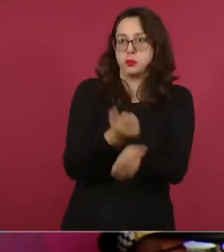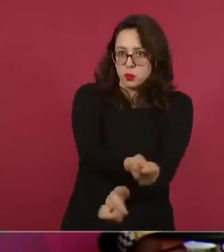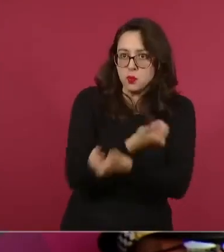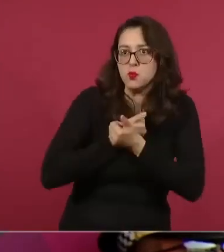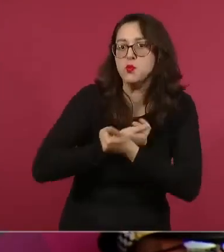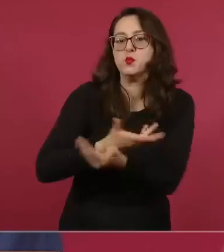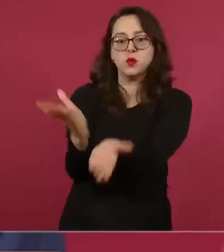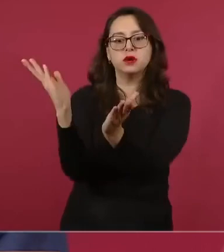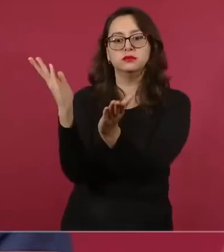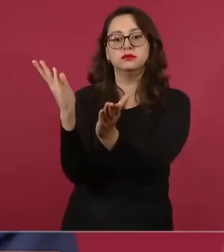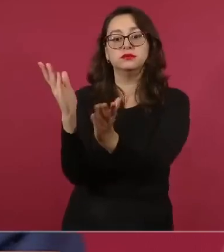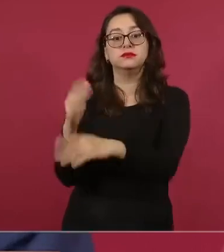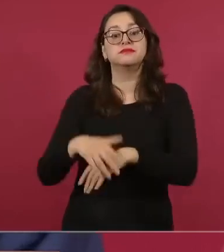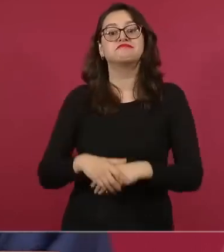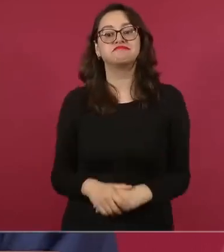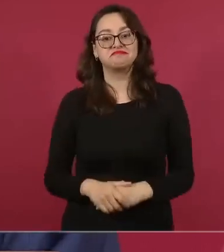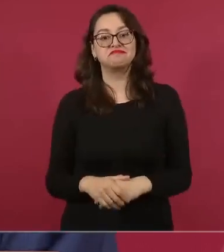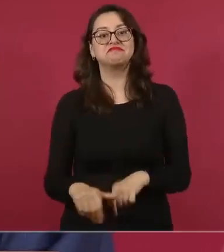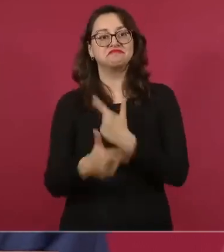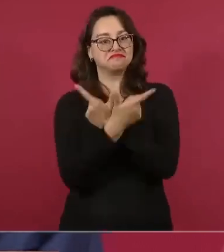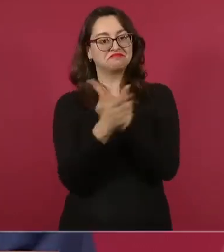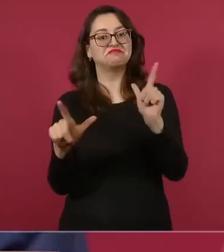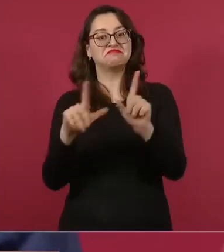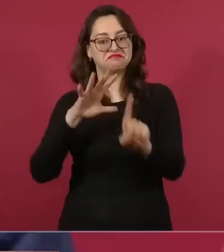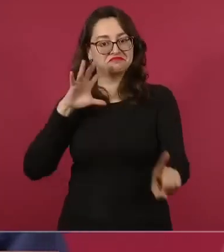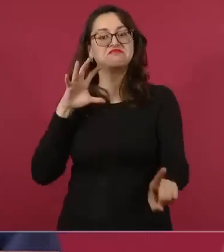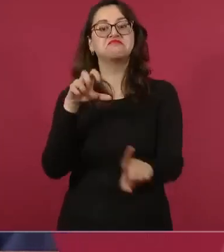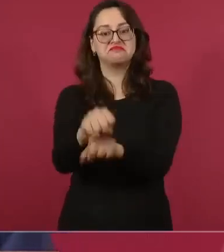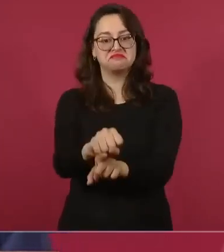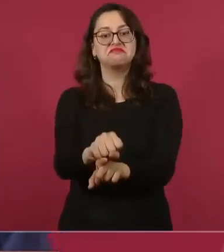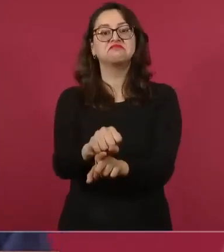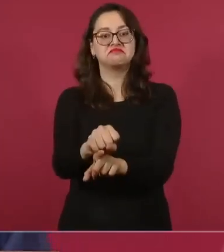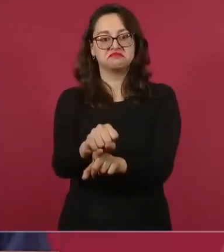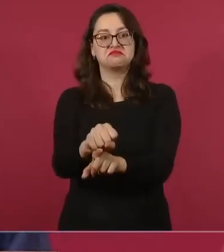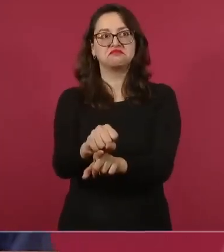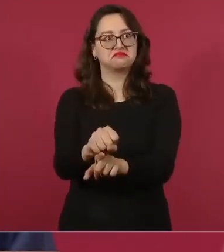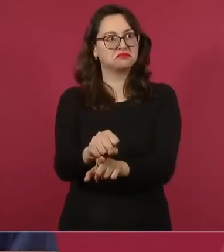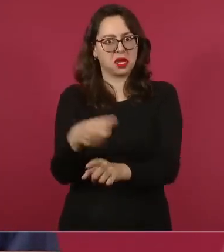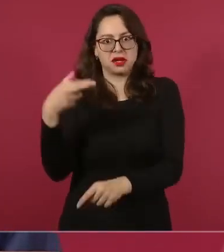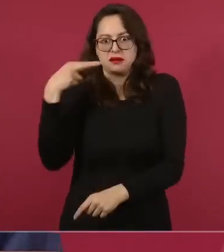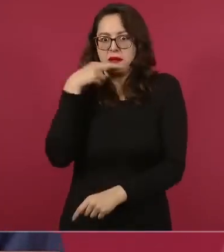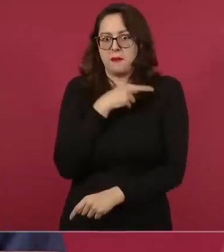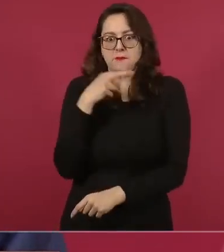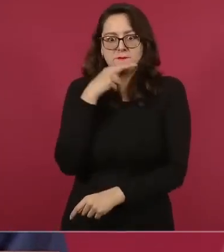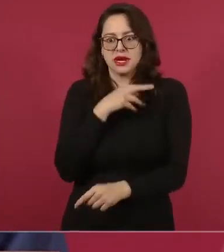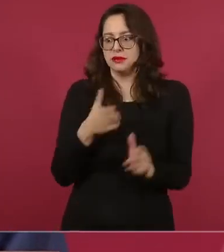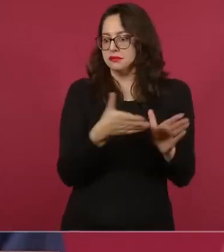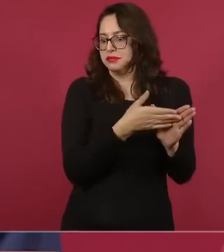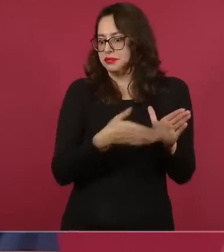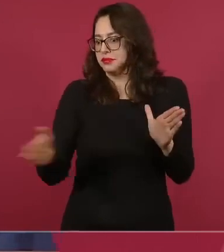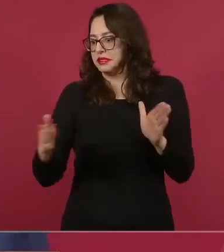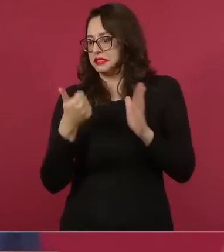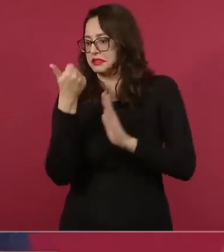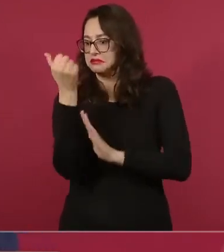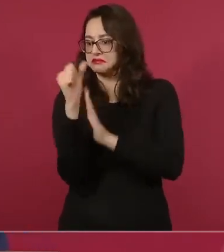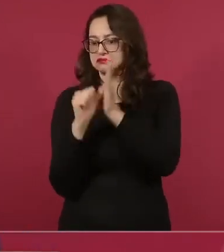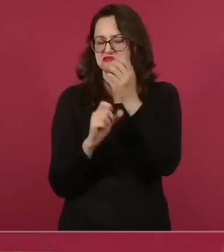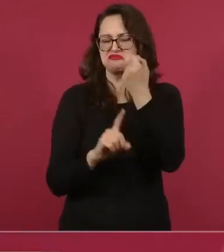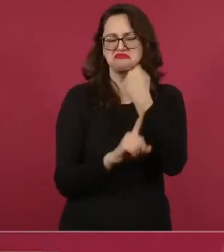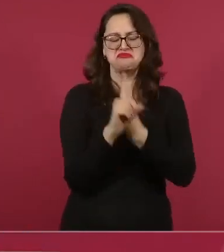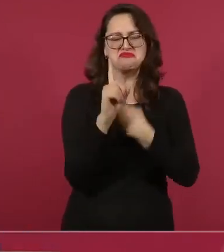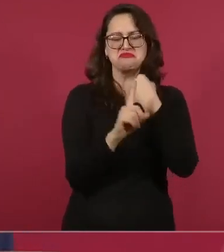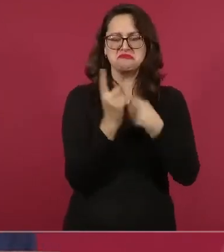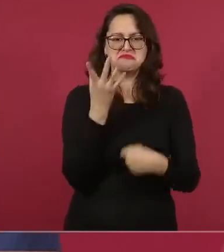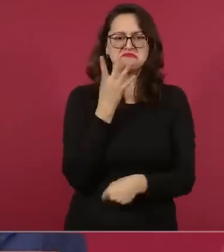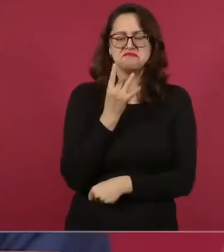libertad se había conquistado sin muchos problemas. Los daños a las